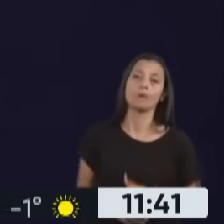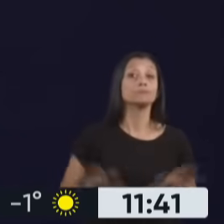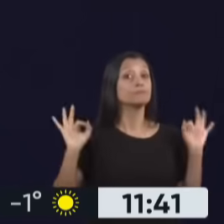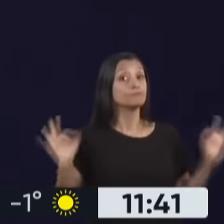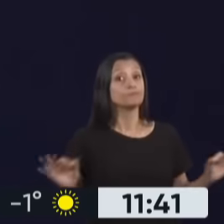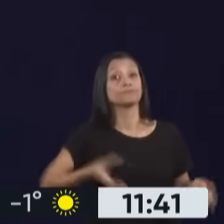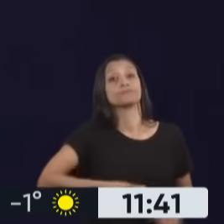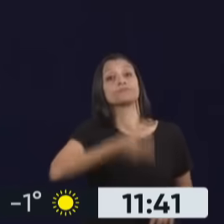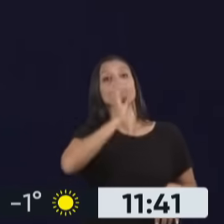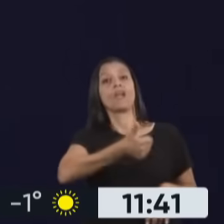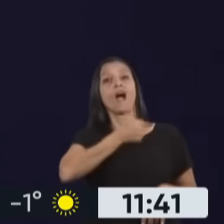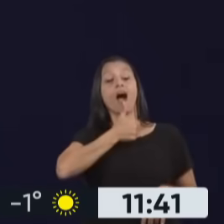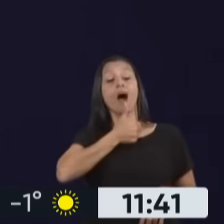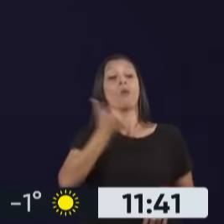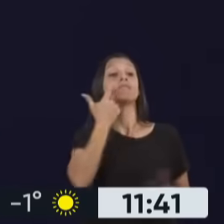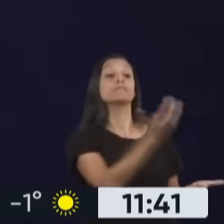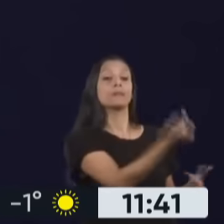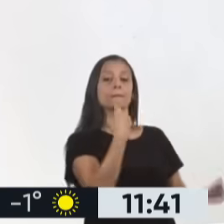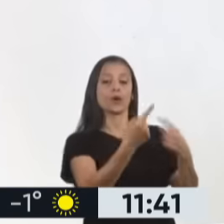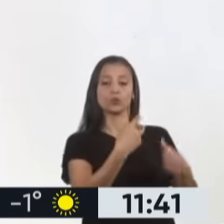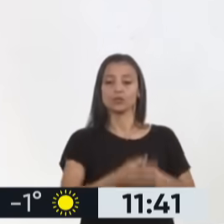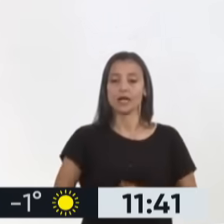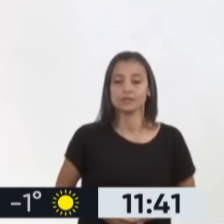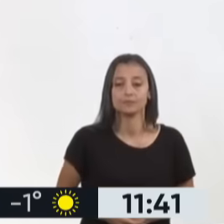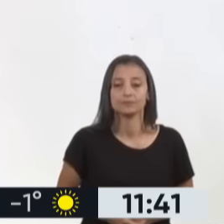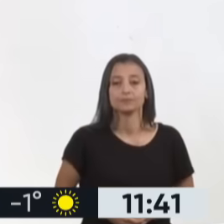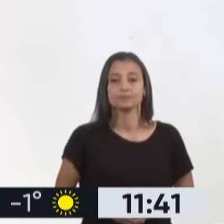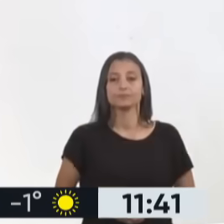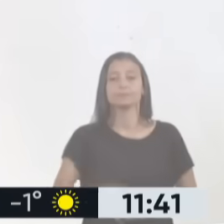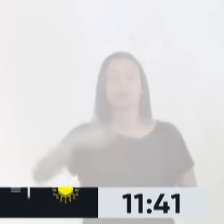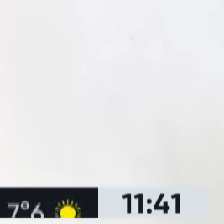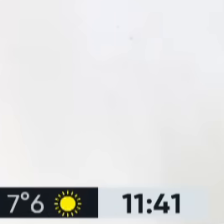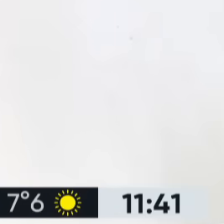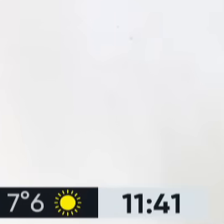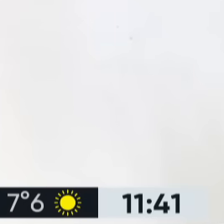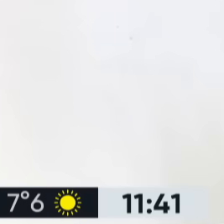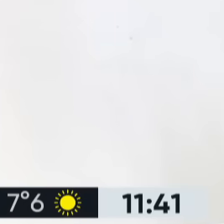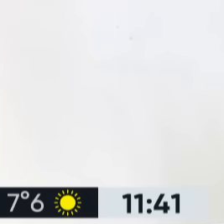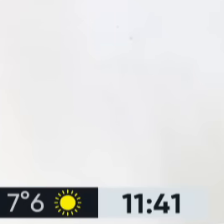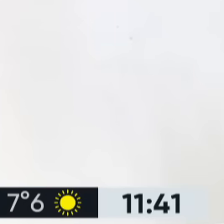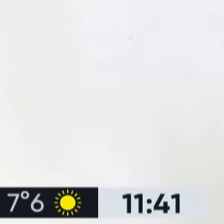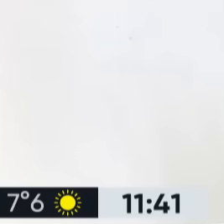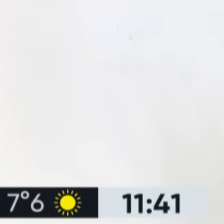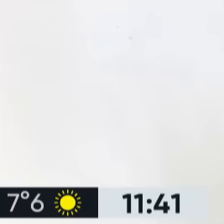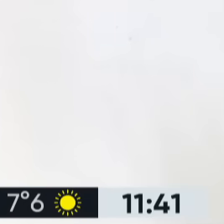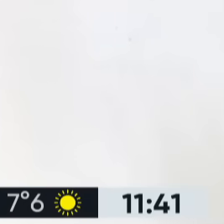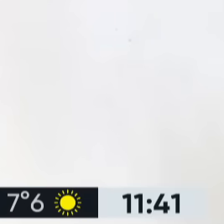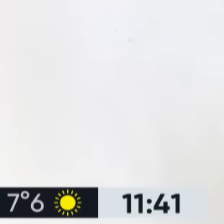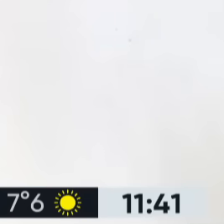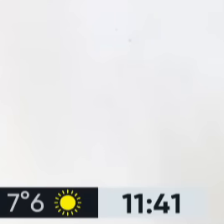tomo lo que queda de mi vaso de agua y los escucho. Juan Pablo Peralta, ¿qué tal? Para Concierto Litoral y la multiplataforma